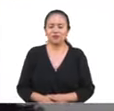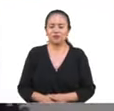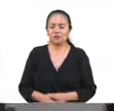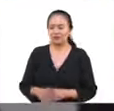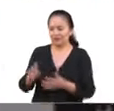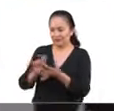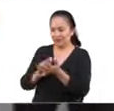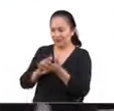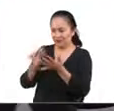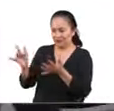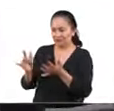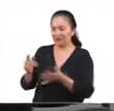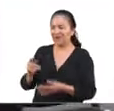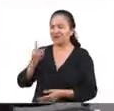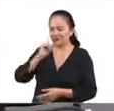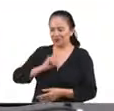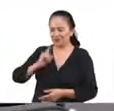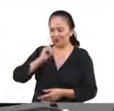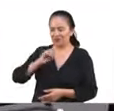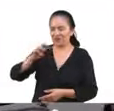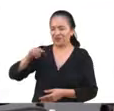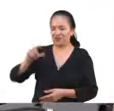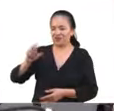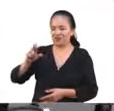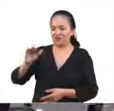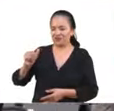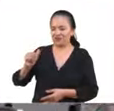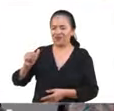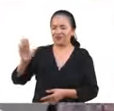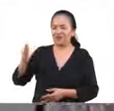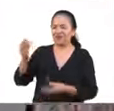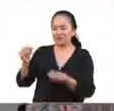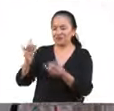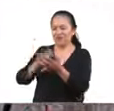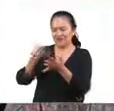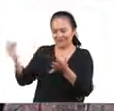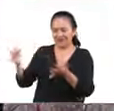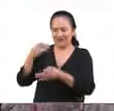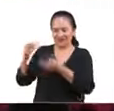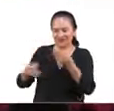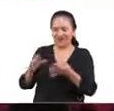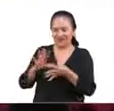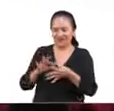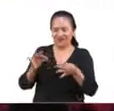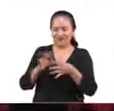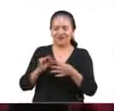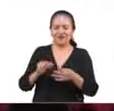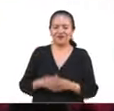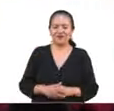Agradecemos esas palabras importantes de María Guadalupe Gómez Moreno.